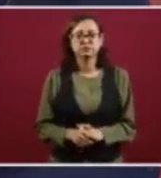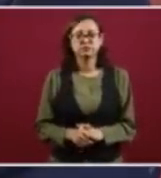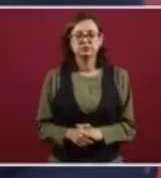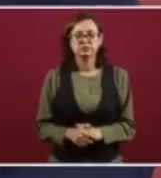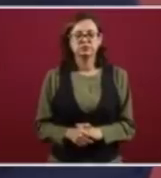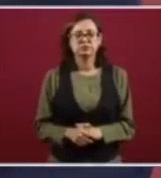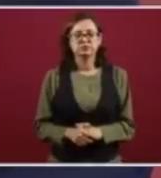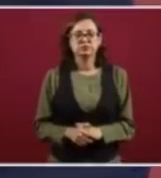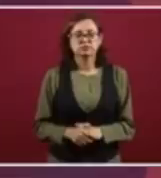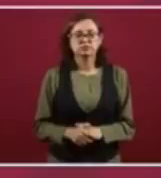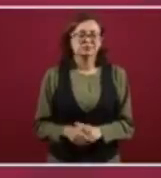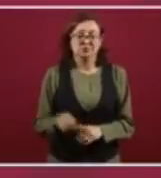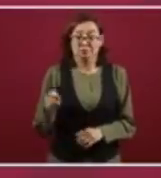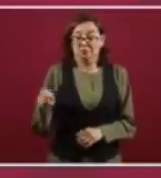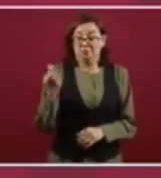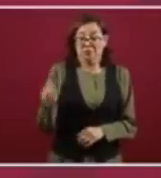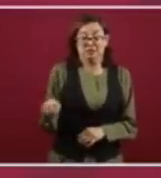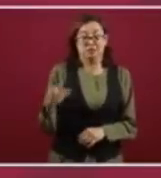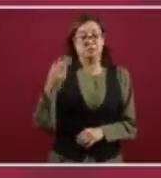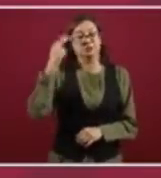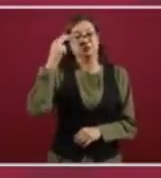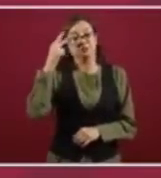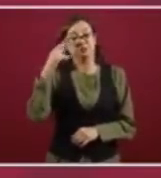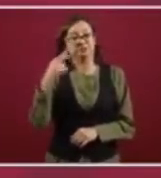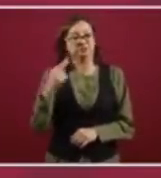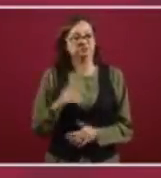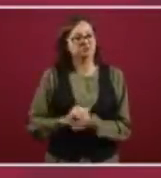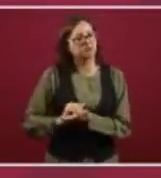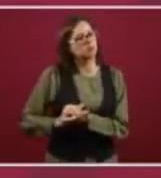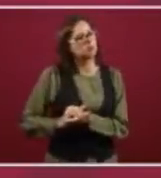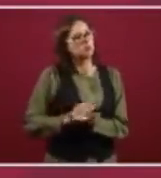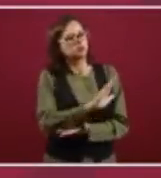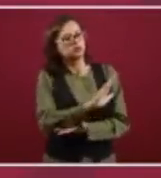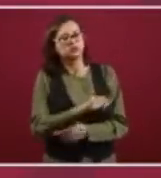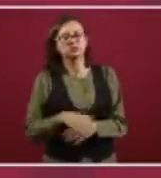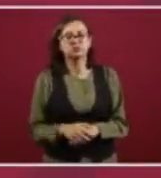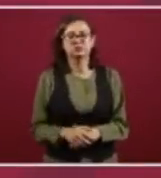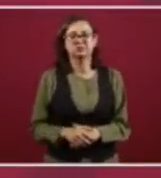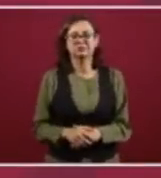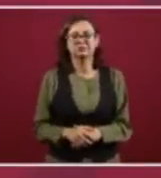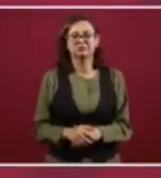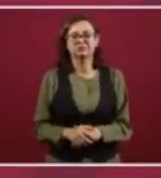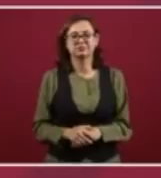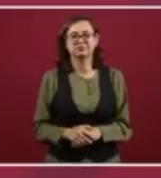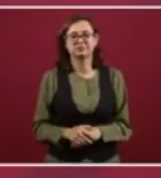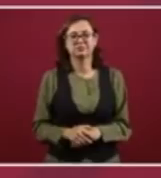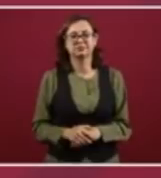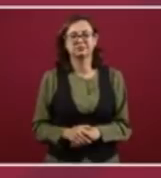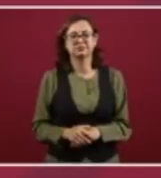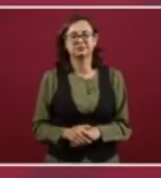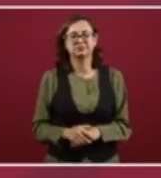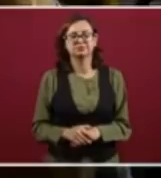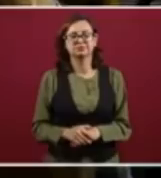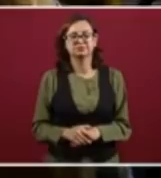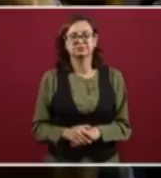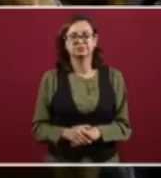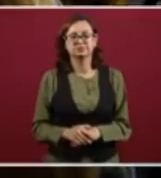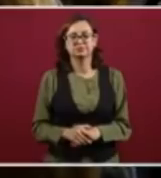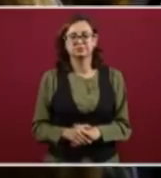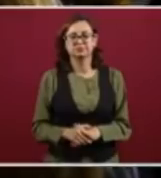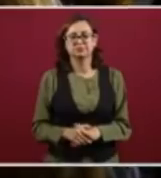por quien lo había expulsado del país. Esto lo vio lo